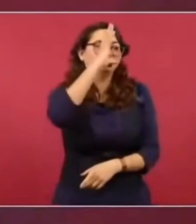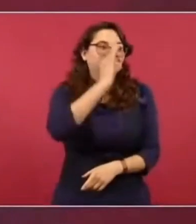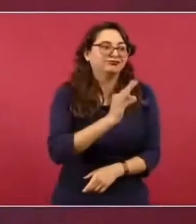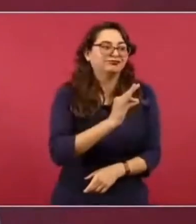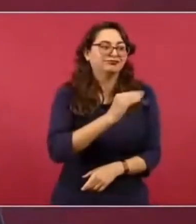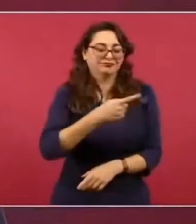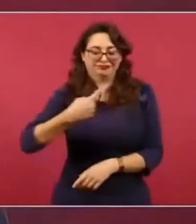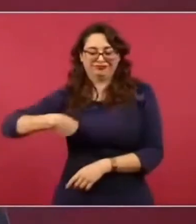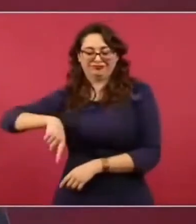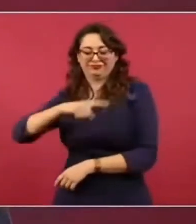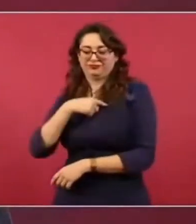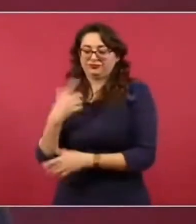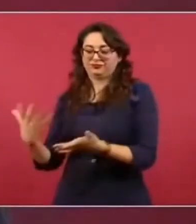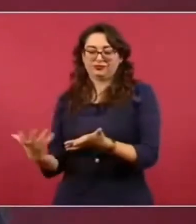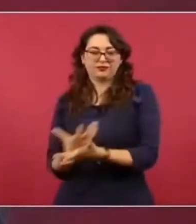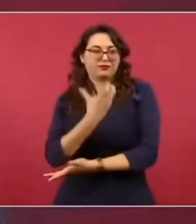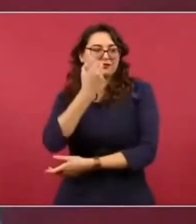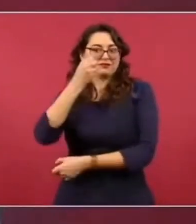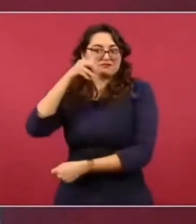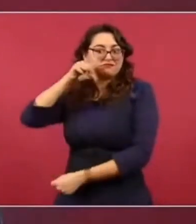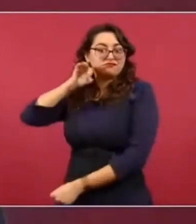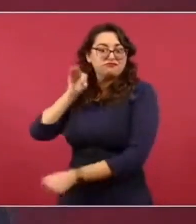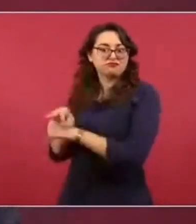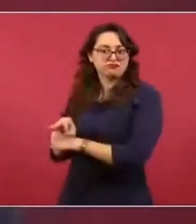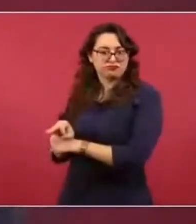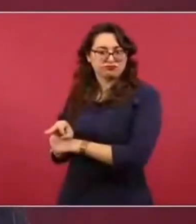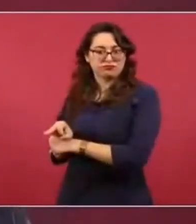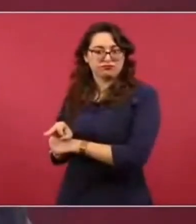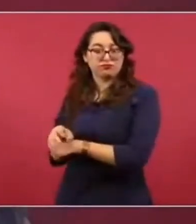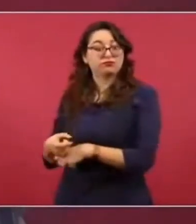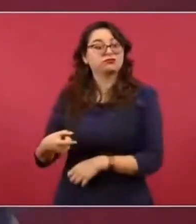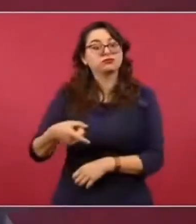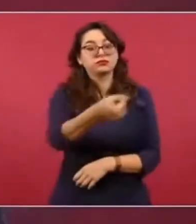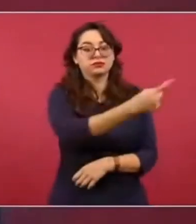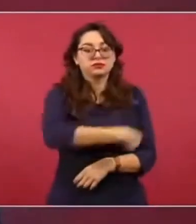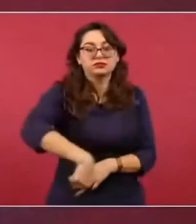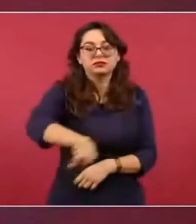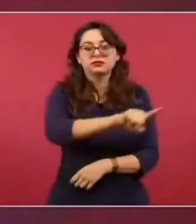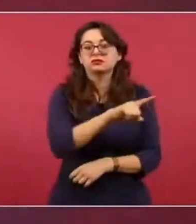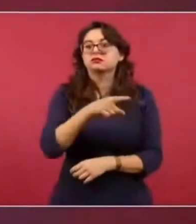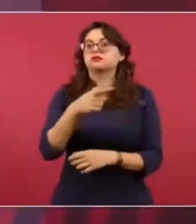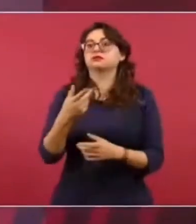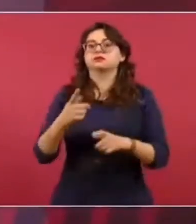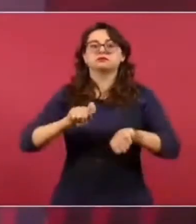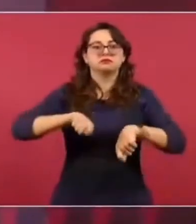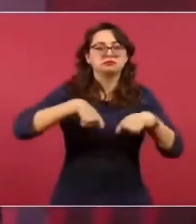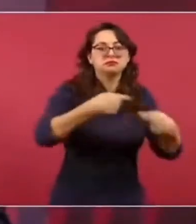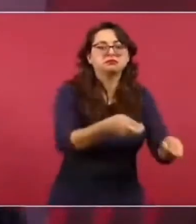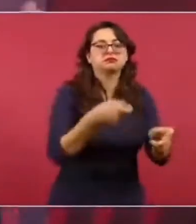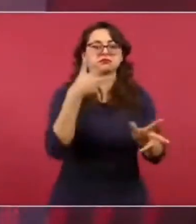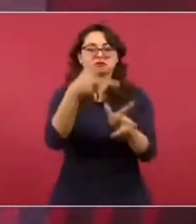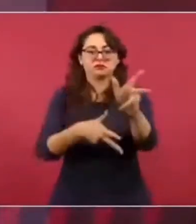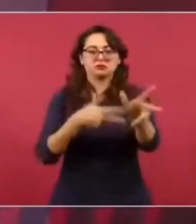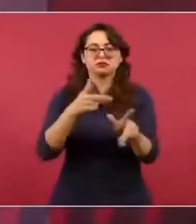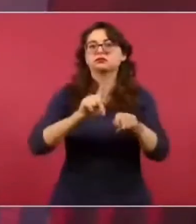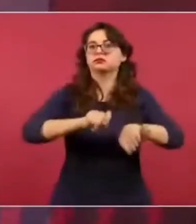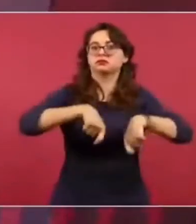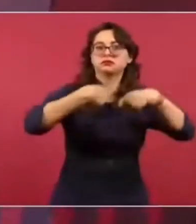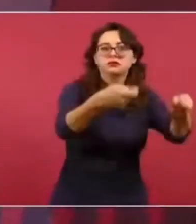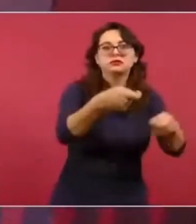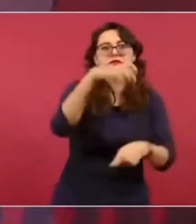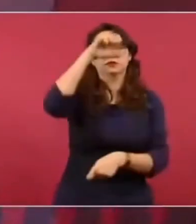minas públicas? ¿Cómo acabaron con todas las empresas públicas? Así también querían